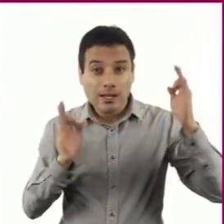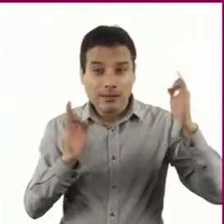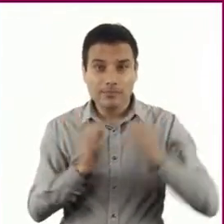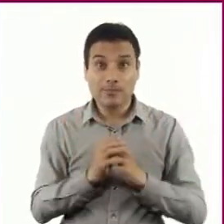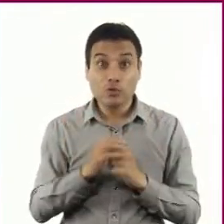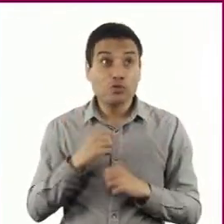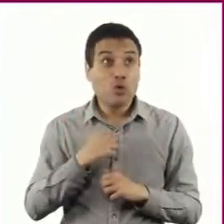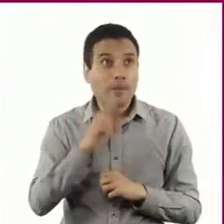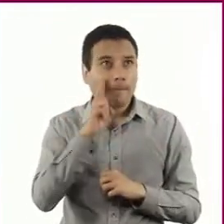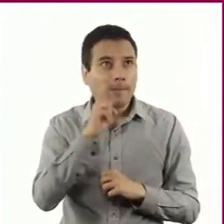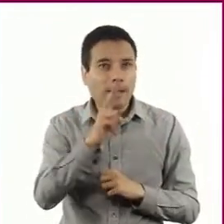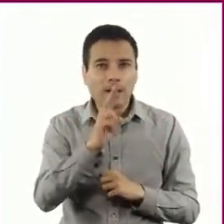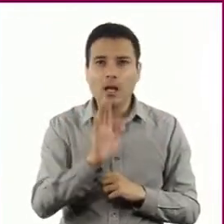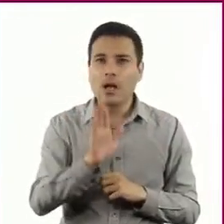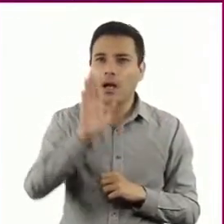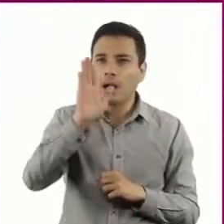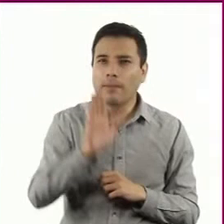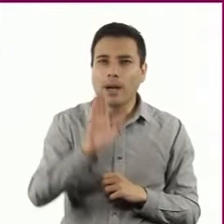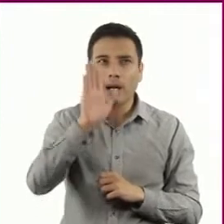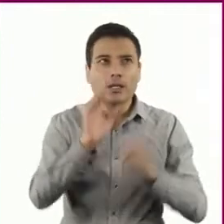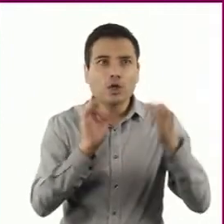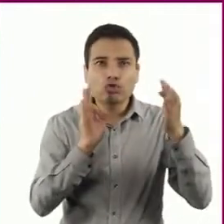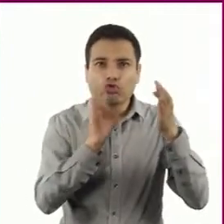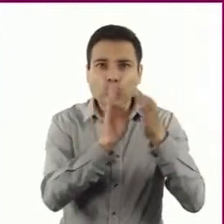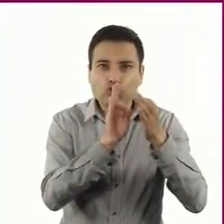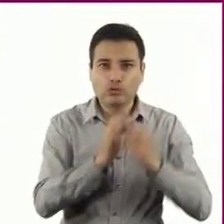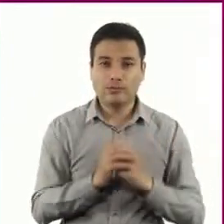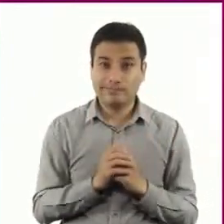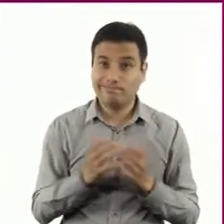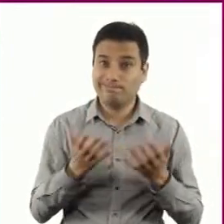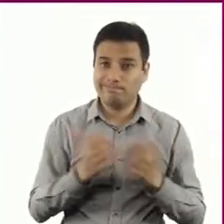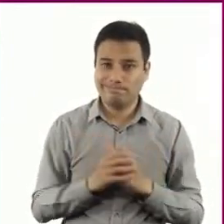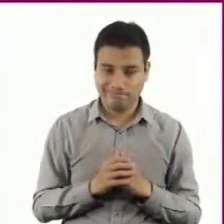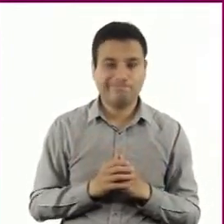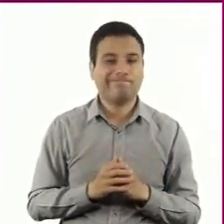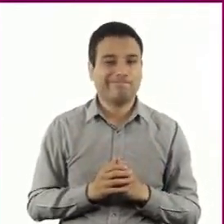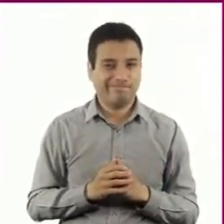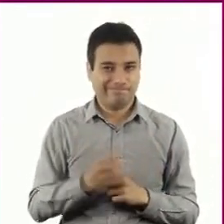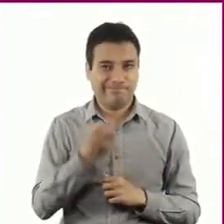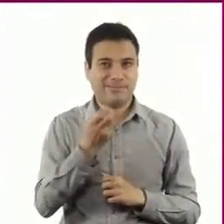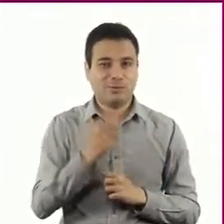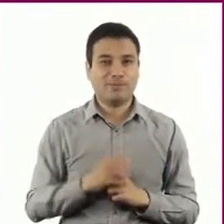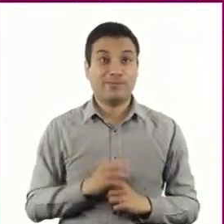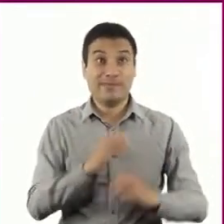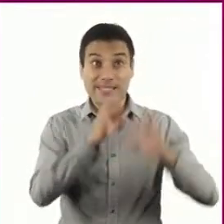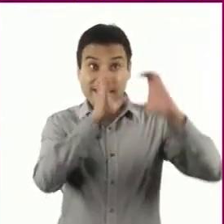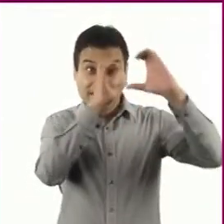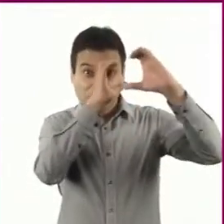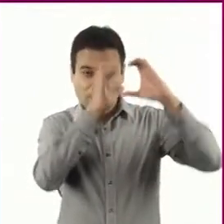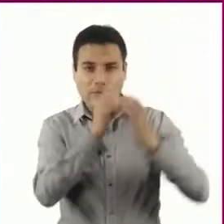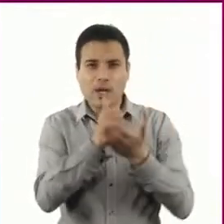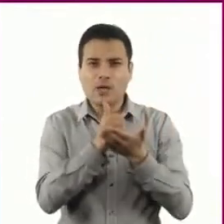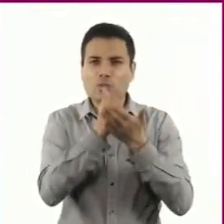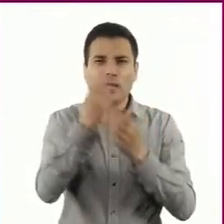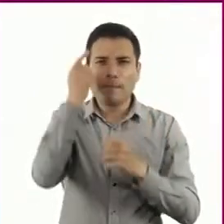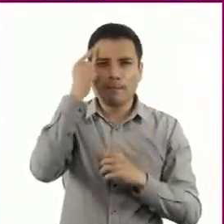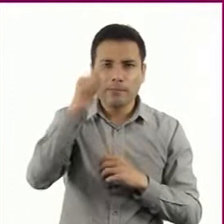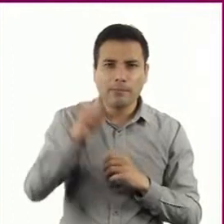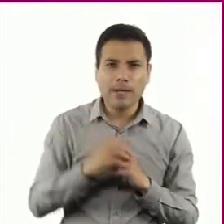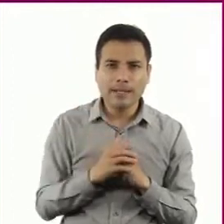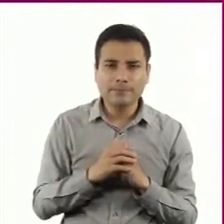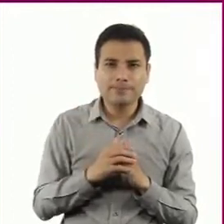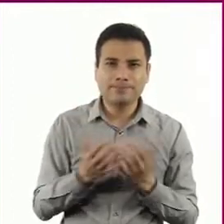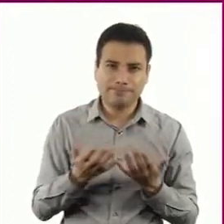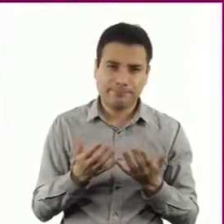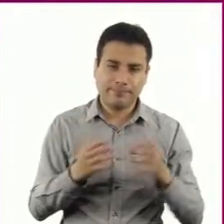como si la tuviera muy cerca de mí. Justamente, el telescopio es un instrumento que ayudó al ser humano a establecer la